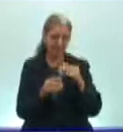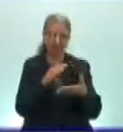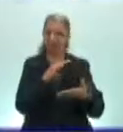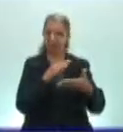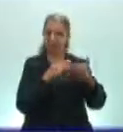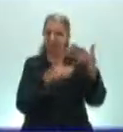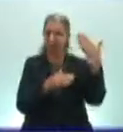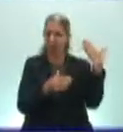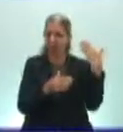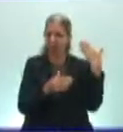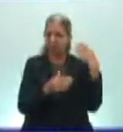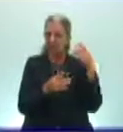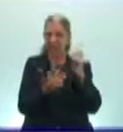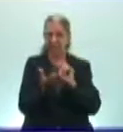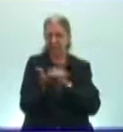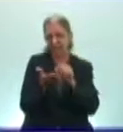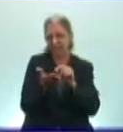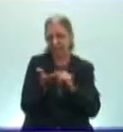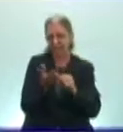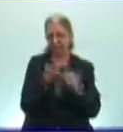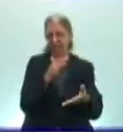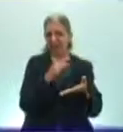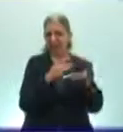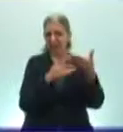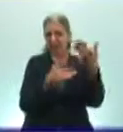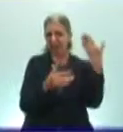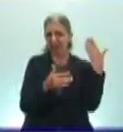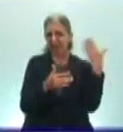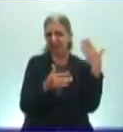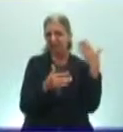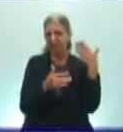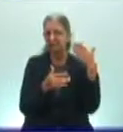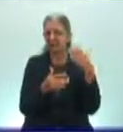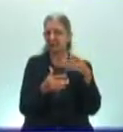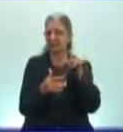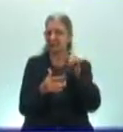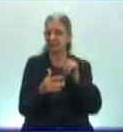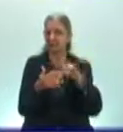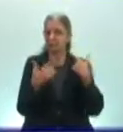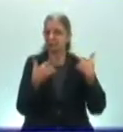récord de dígitos lo logró Daniel Ferguson, 620 decimales. En la actualidad, el uso de computadoras y